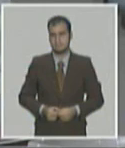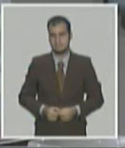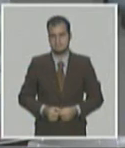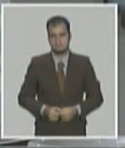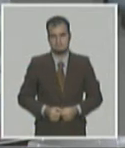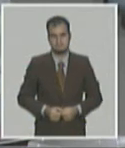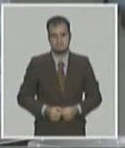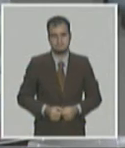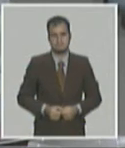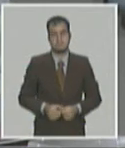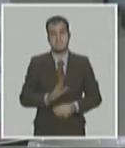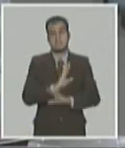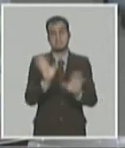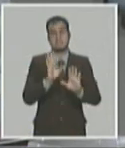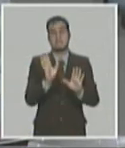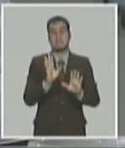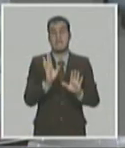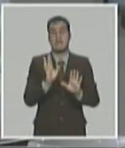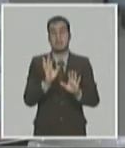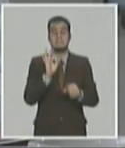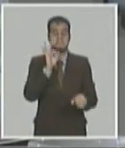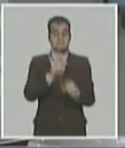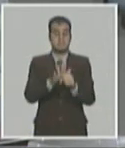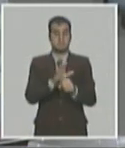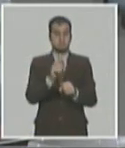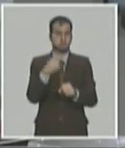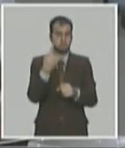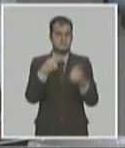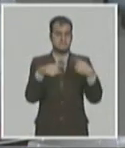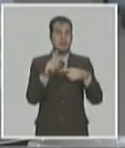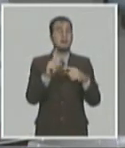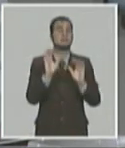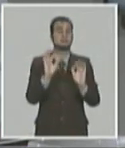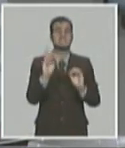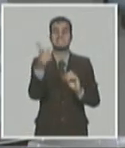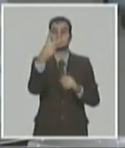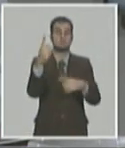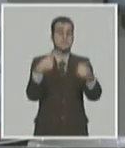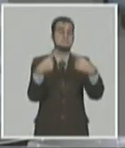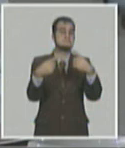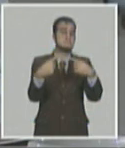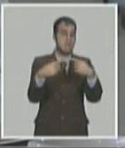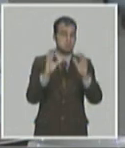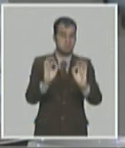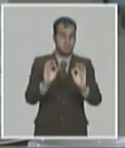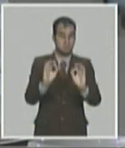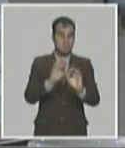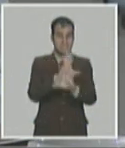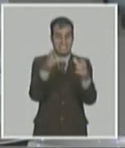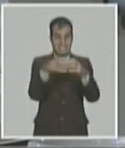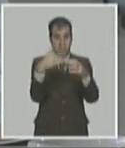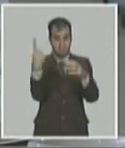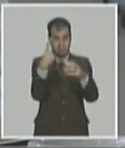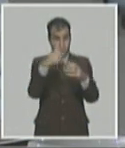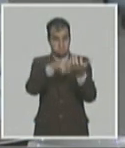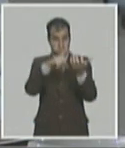la aprobación del Pleno del Comité Central, del segundo Pleno del Comité Central, se debe de estar